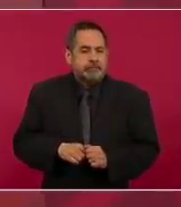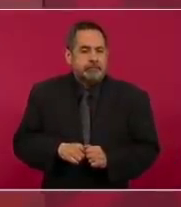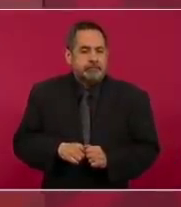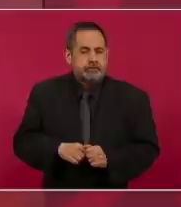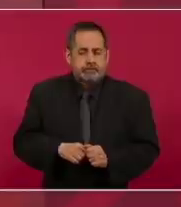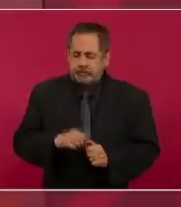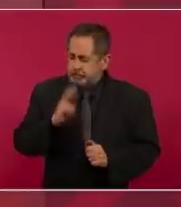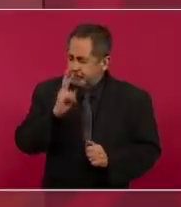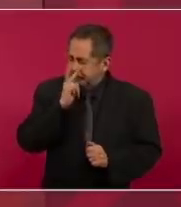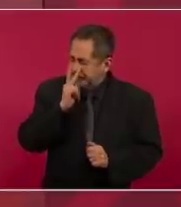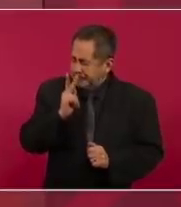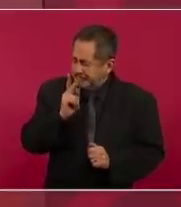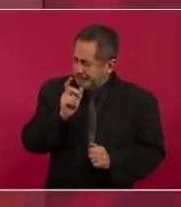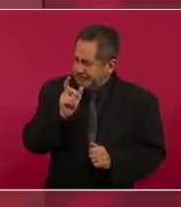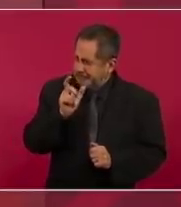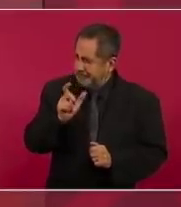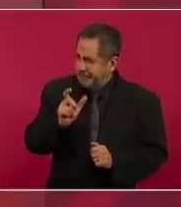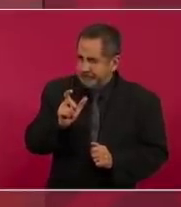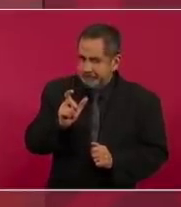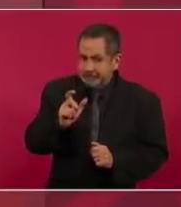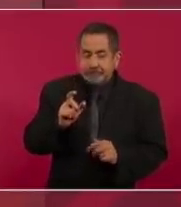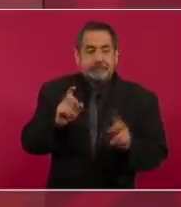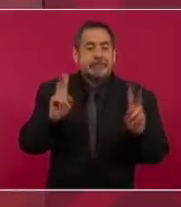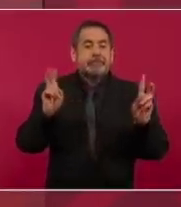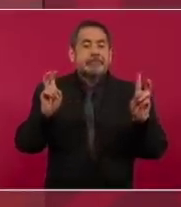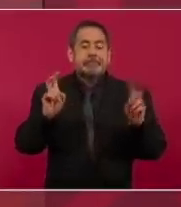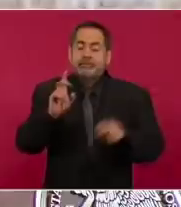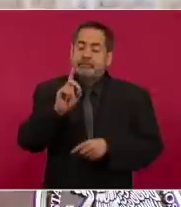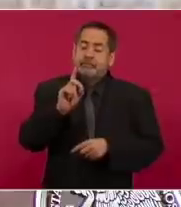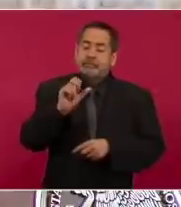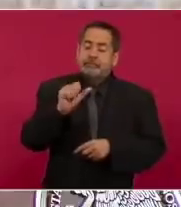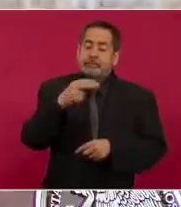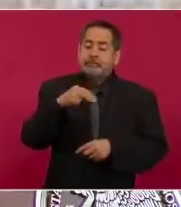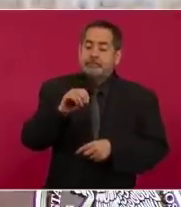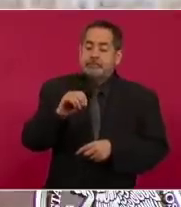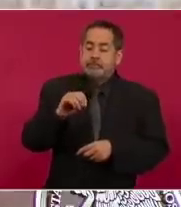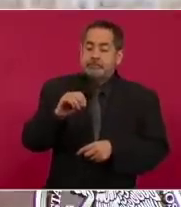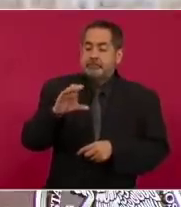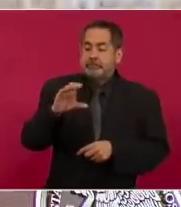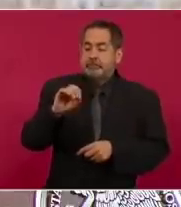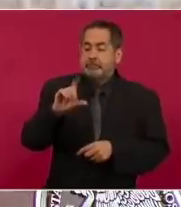usaban un término, daño colateral.